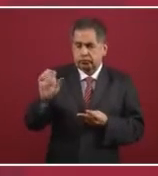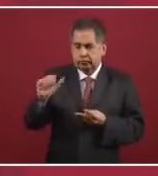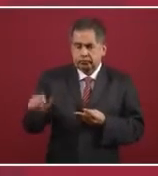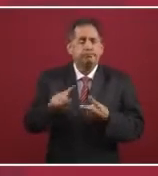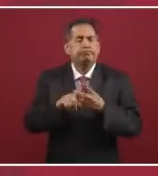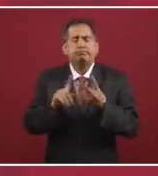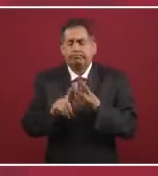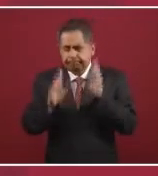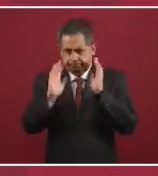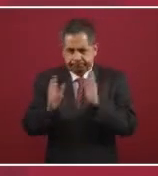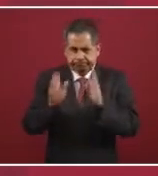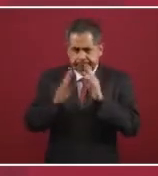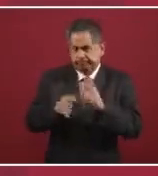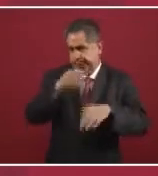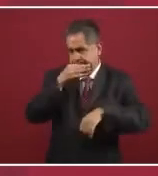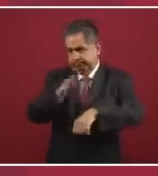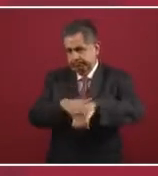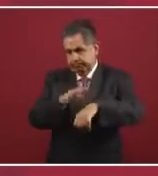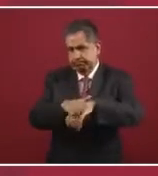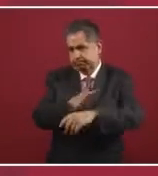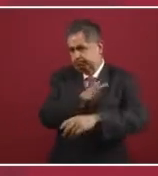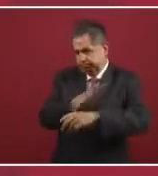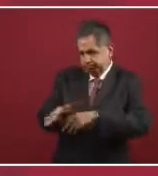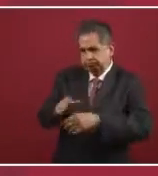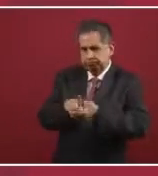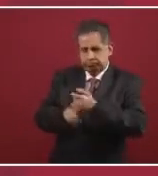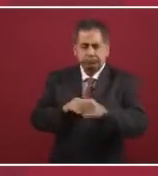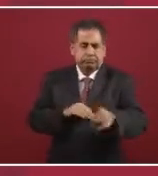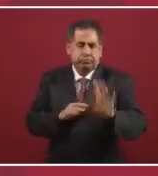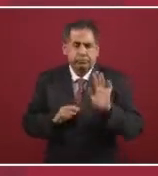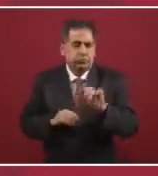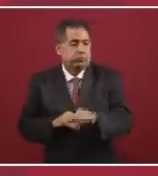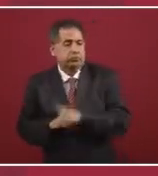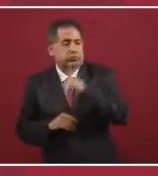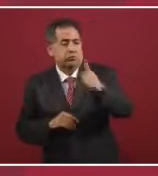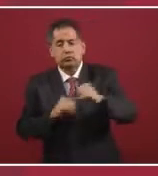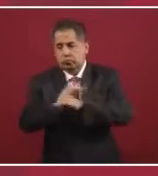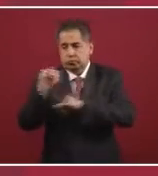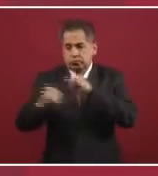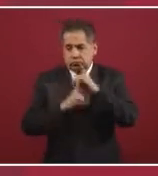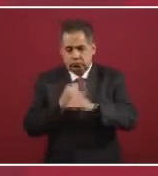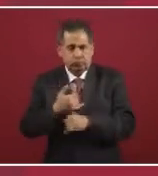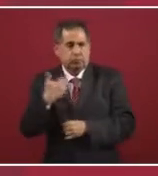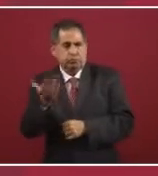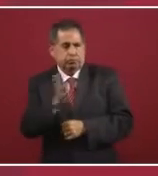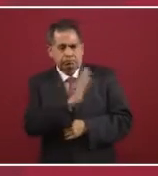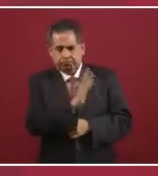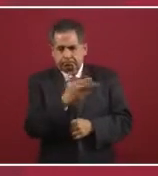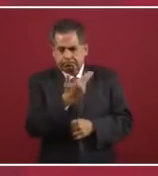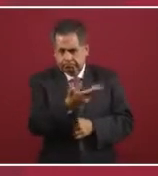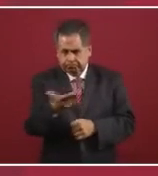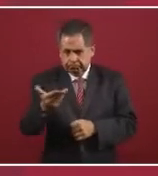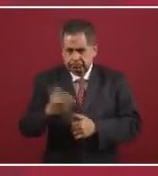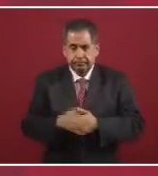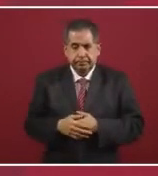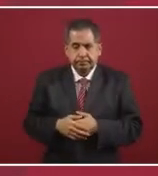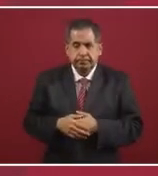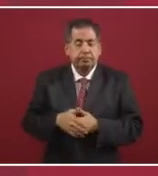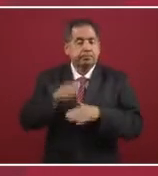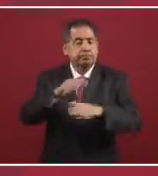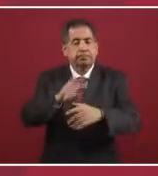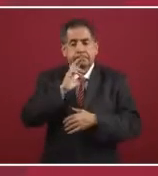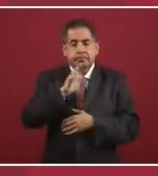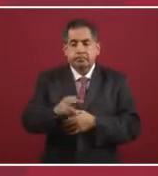tiene también una injerencia más directa, y a otras organizaciones internacionales. Respecto a la respuesta